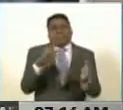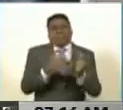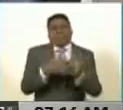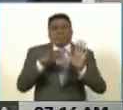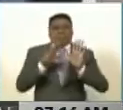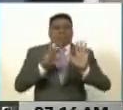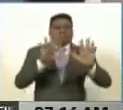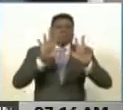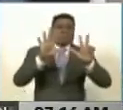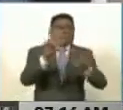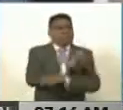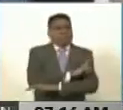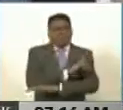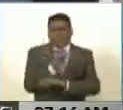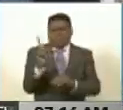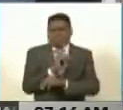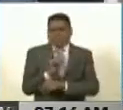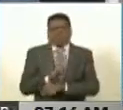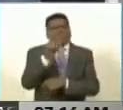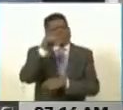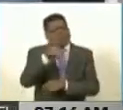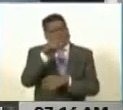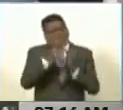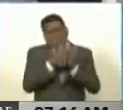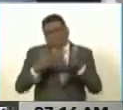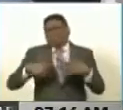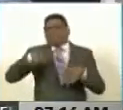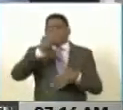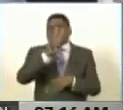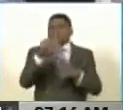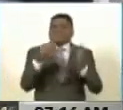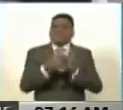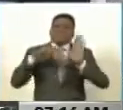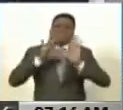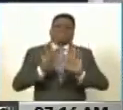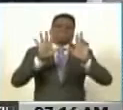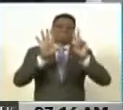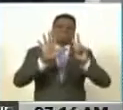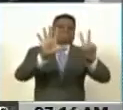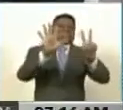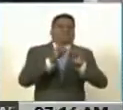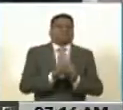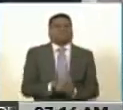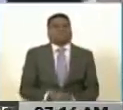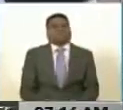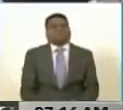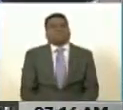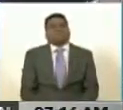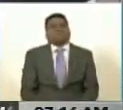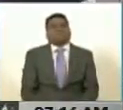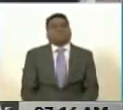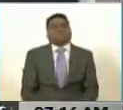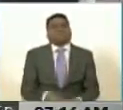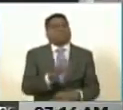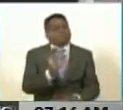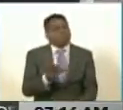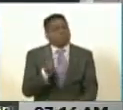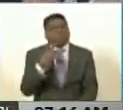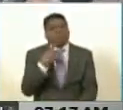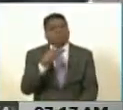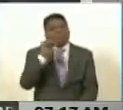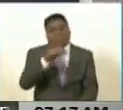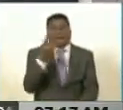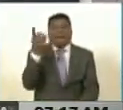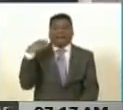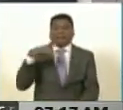2018. Sí, con la experiencia ya... Que hemos tenido nosotros, como te dije, en 2015, pero